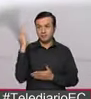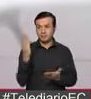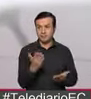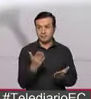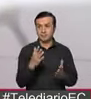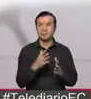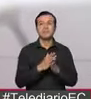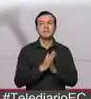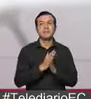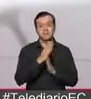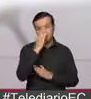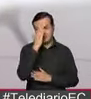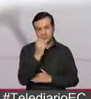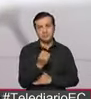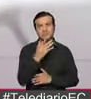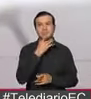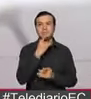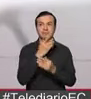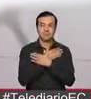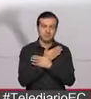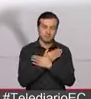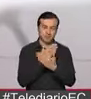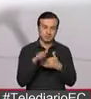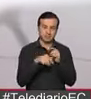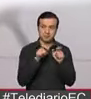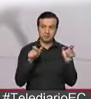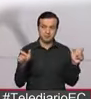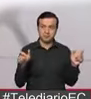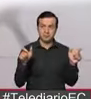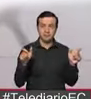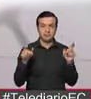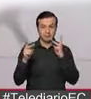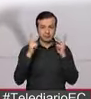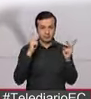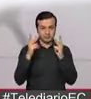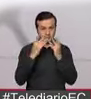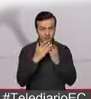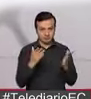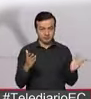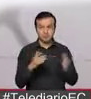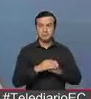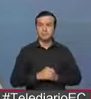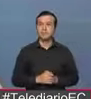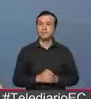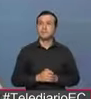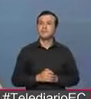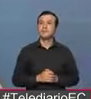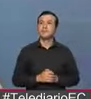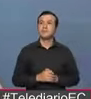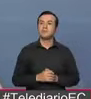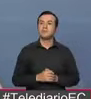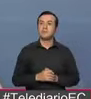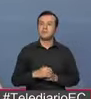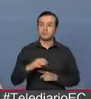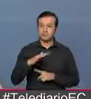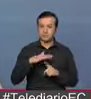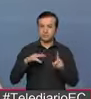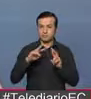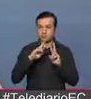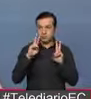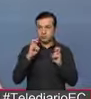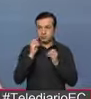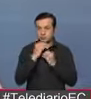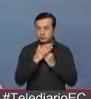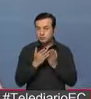buenos días ya eduardo un gusto poder saludarle a usted ya todas las personas que nos están mirando y escuchando quisiera poner en contexto uno de los temas que queremos